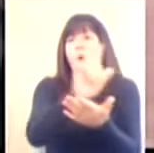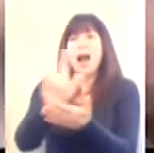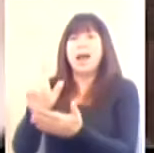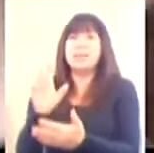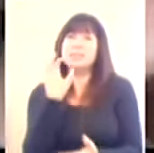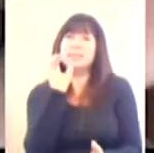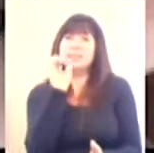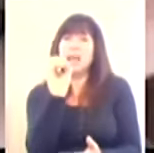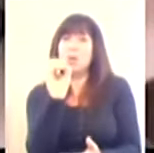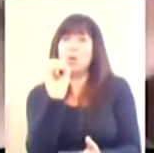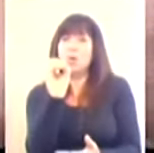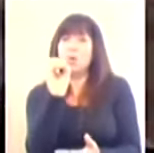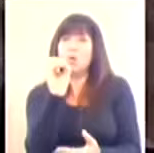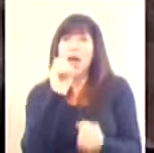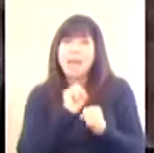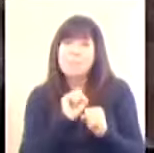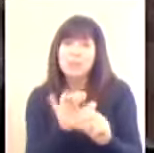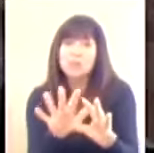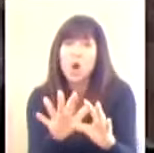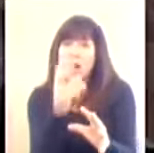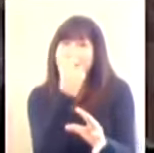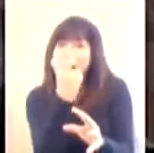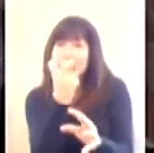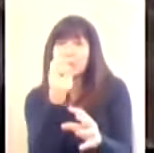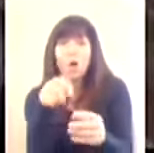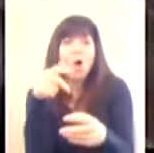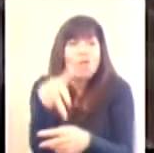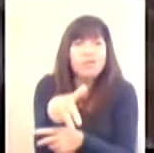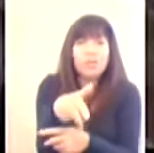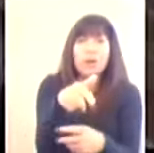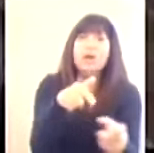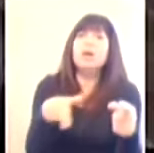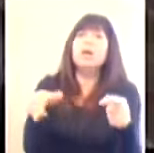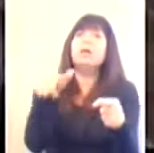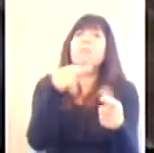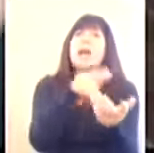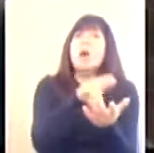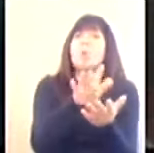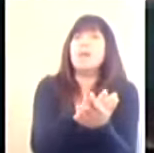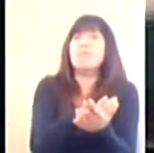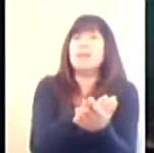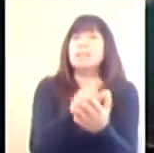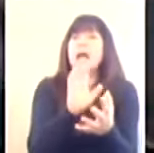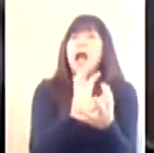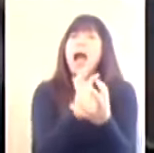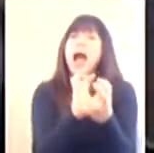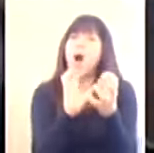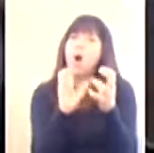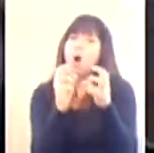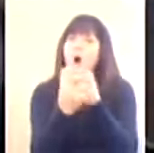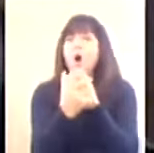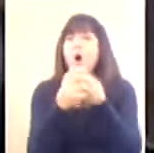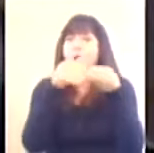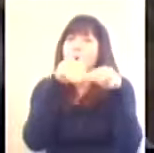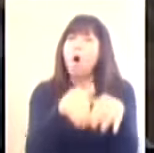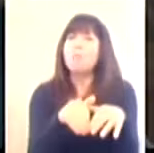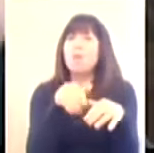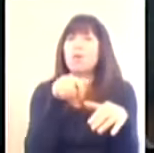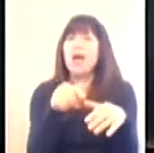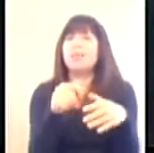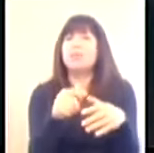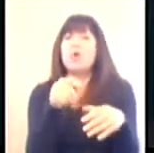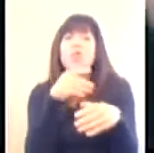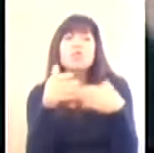emisiones para una ciudad, para una fecha, eso va acomodando los debates de dónde calza el hidrógeno,